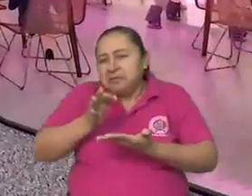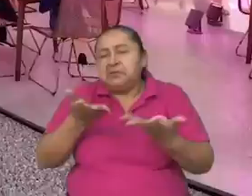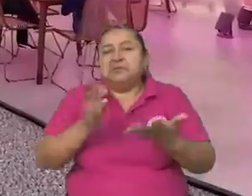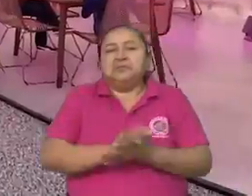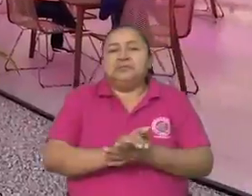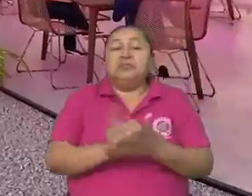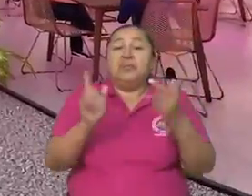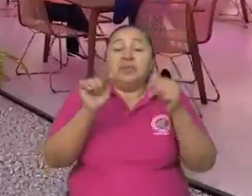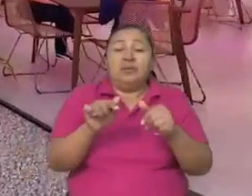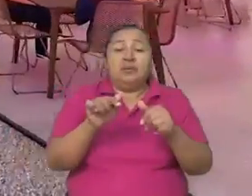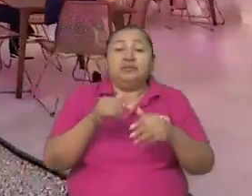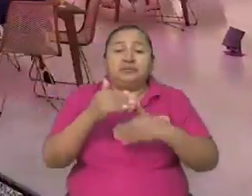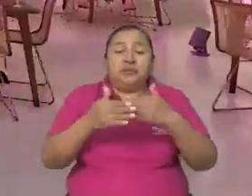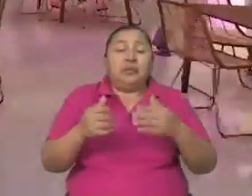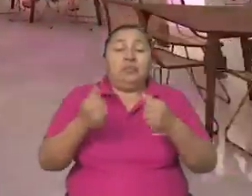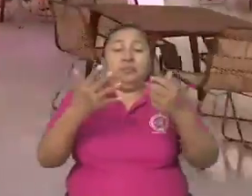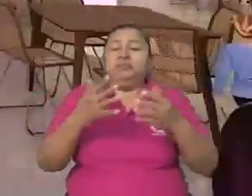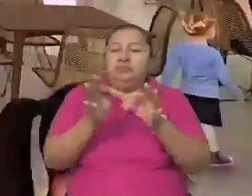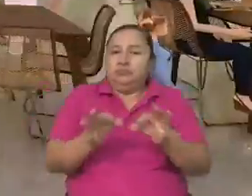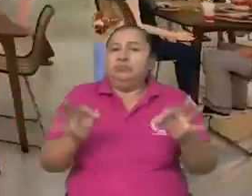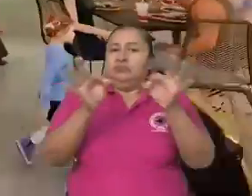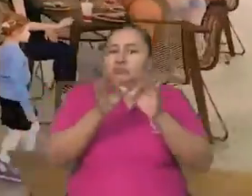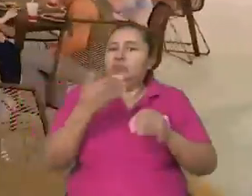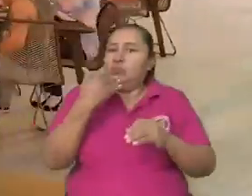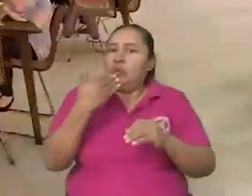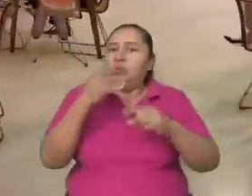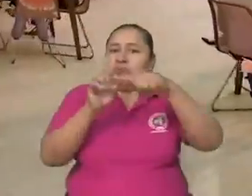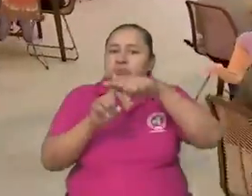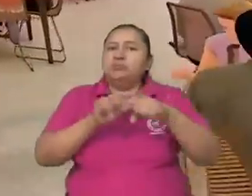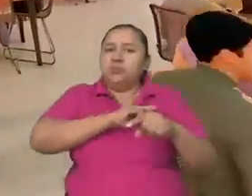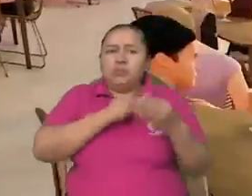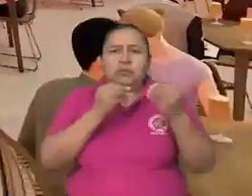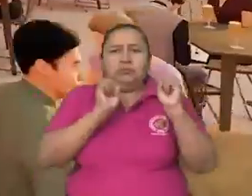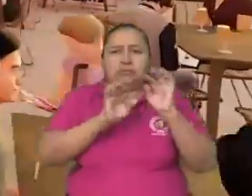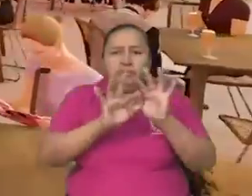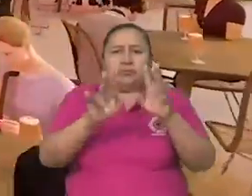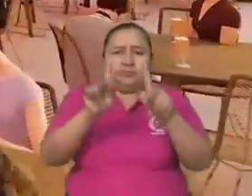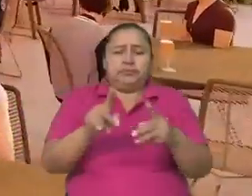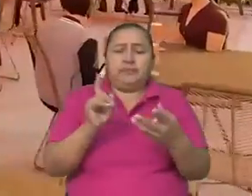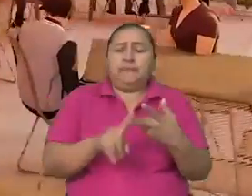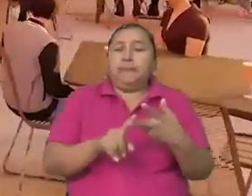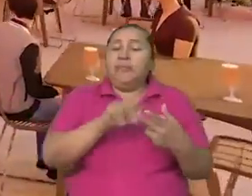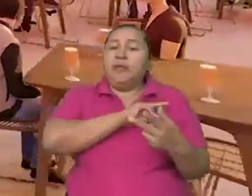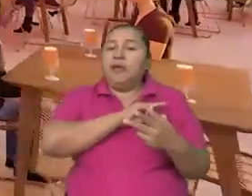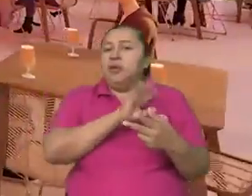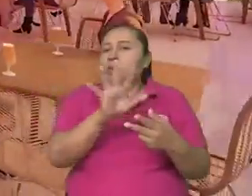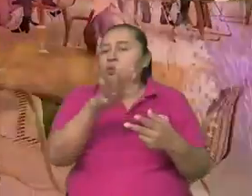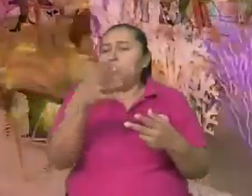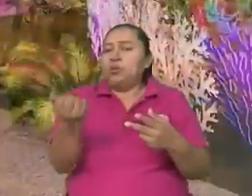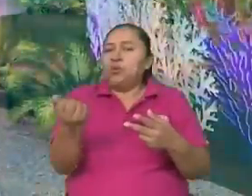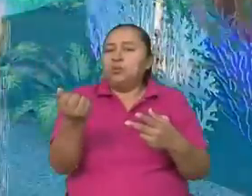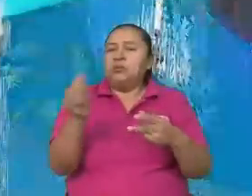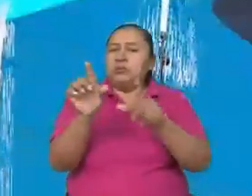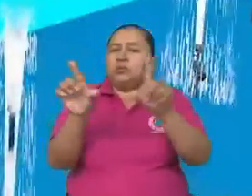y eso ha dado un impacto muy positivo, ¿verdad? Ha llegado mucha gente. También tenemos otro